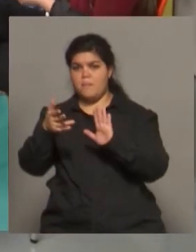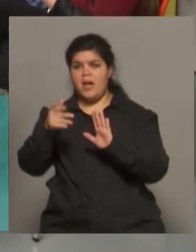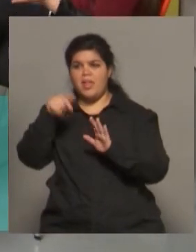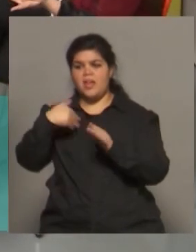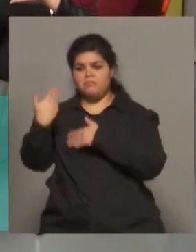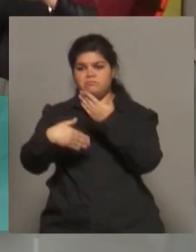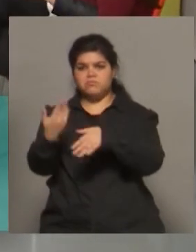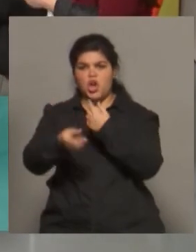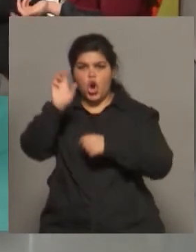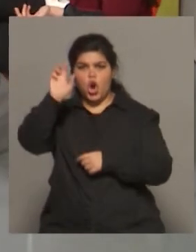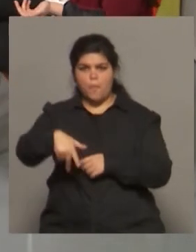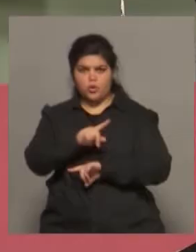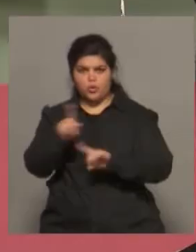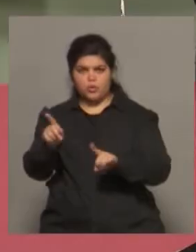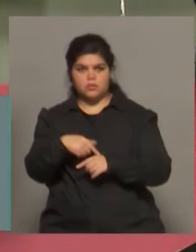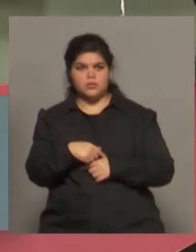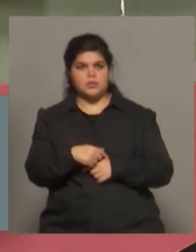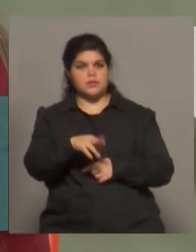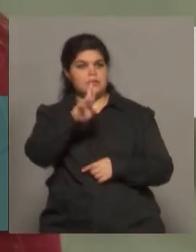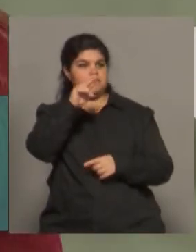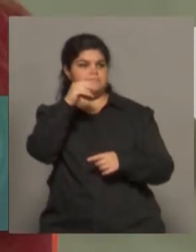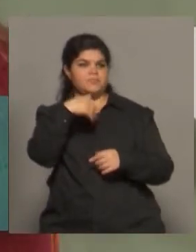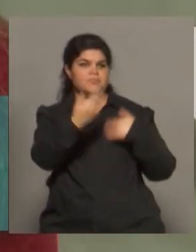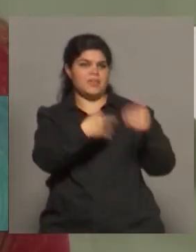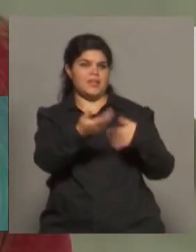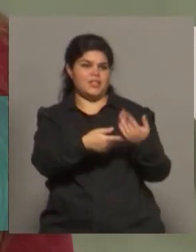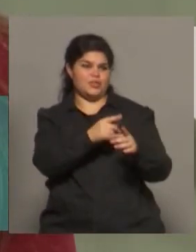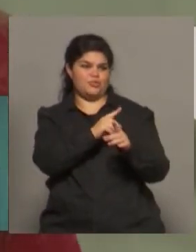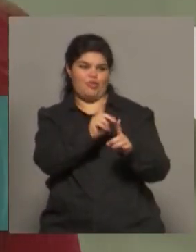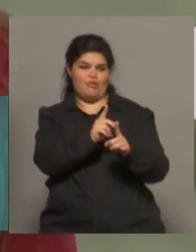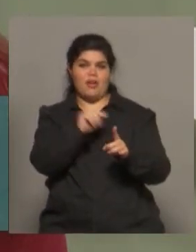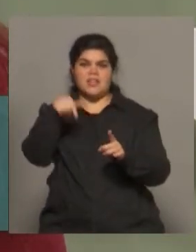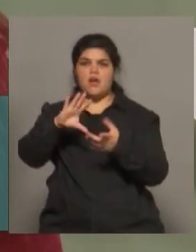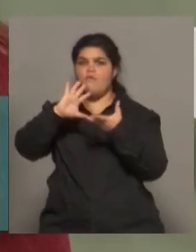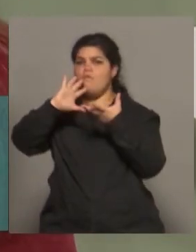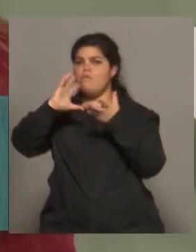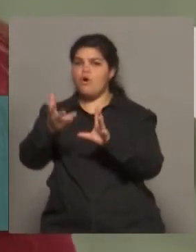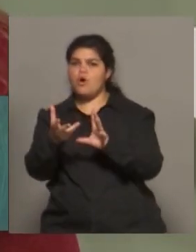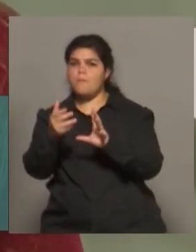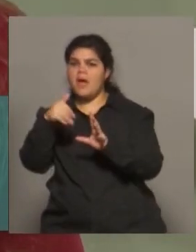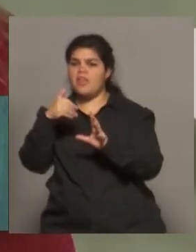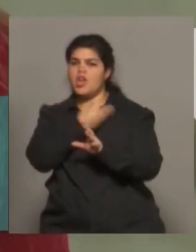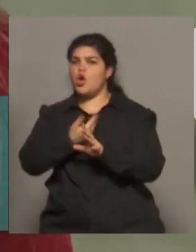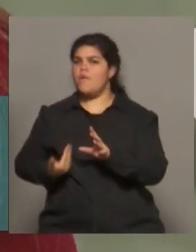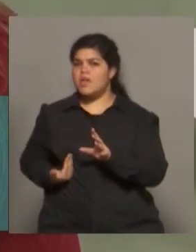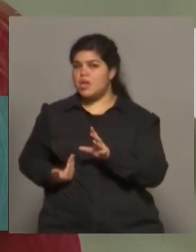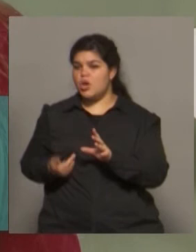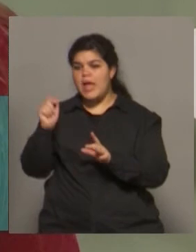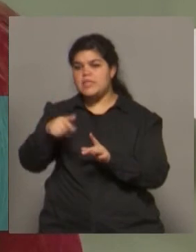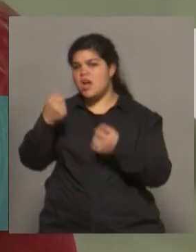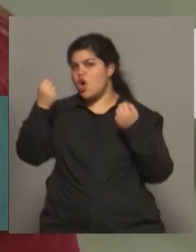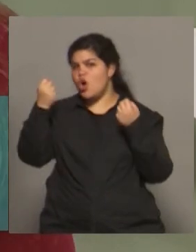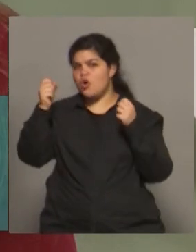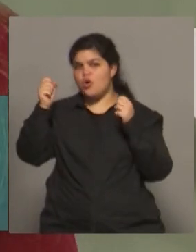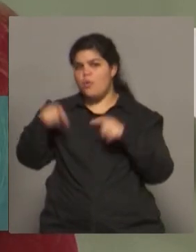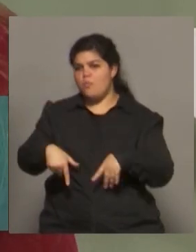no es algo común. No es un régimen. Perdón, su forma de gobierno, su sistema de gobierno, no es algo que actualmente